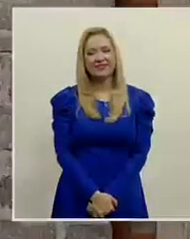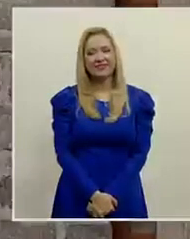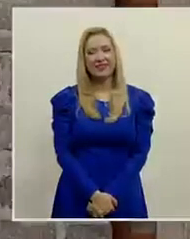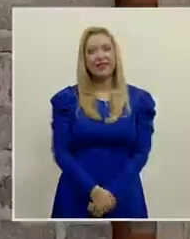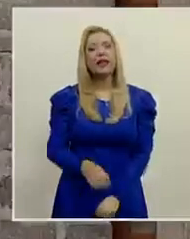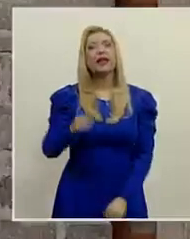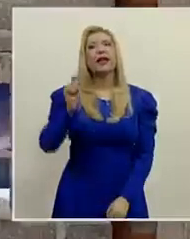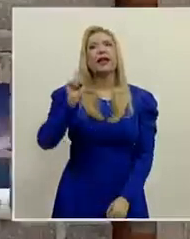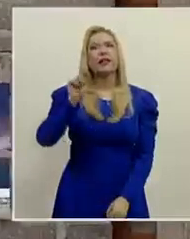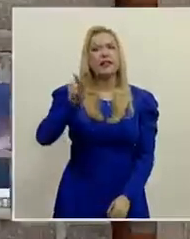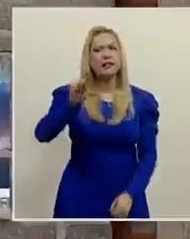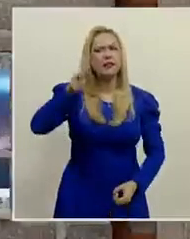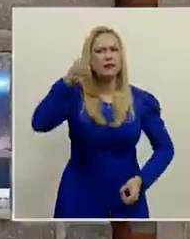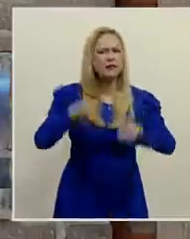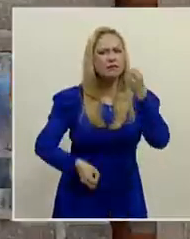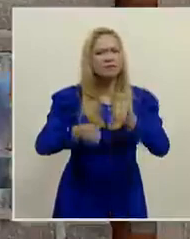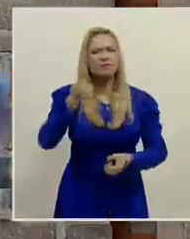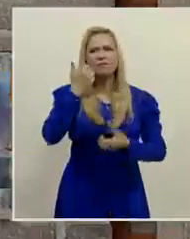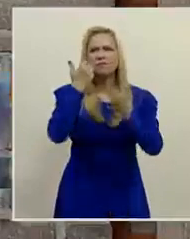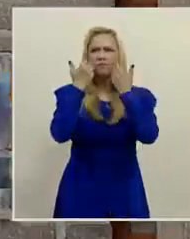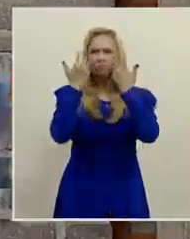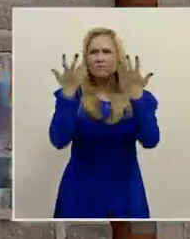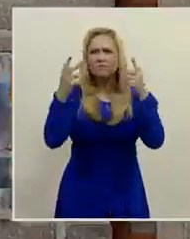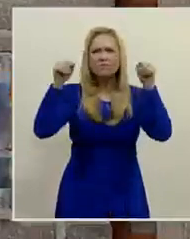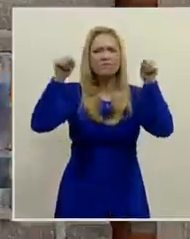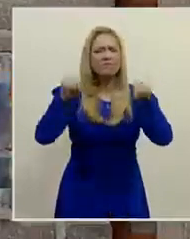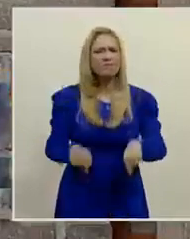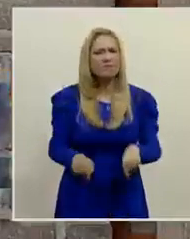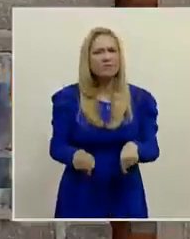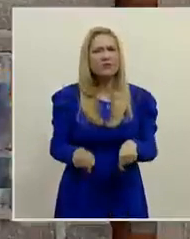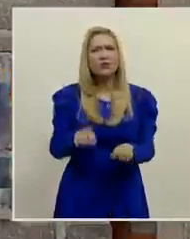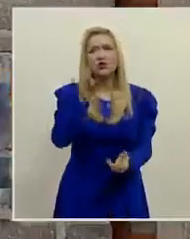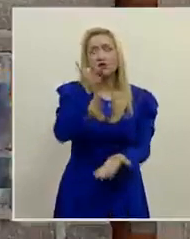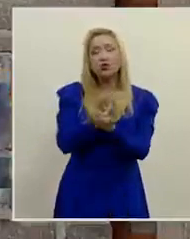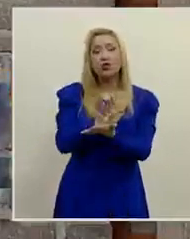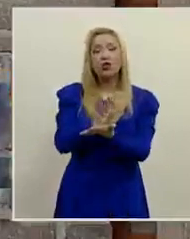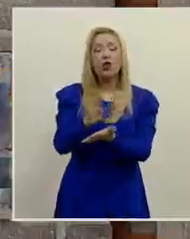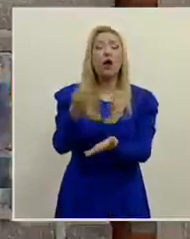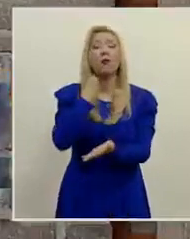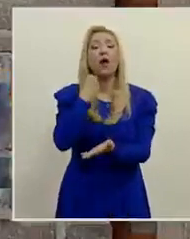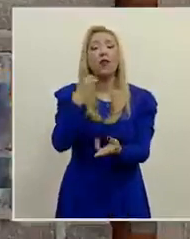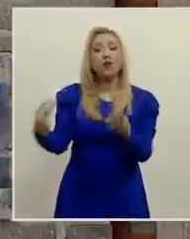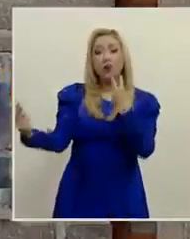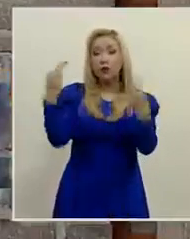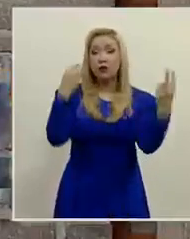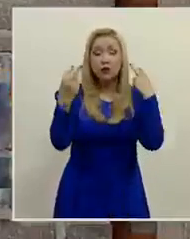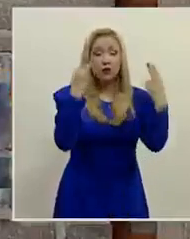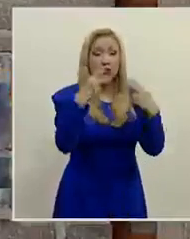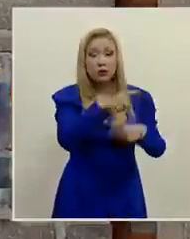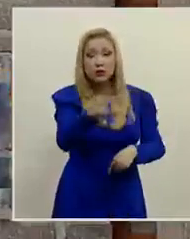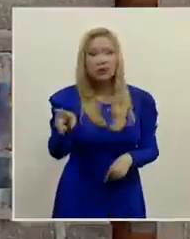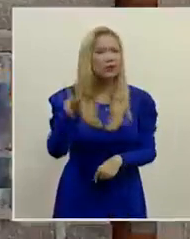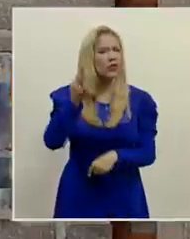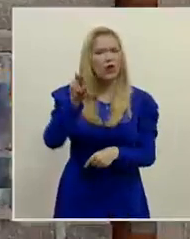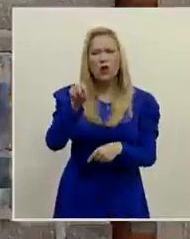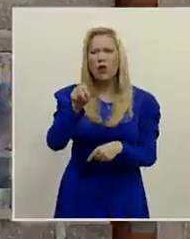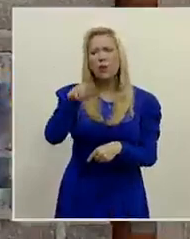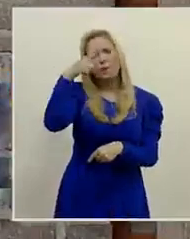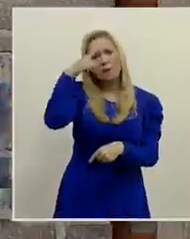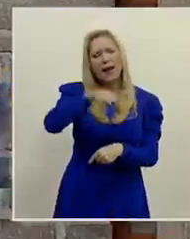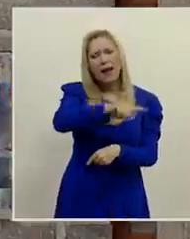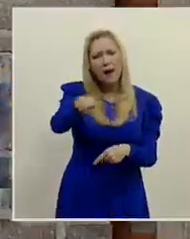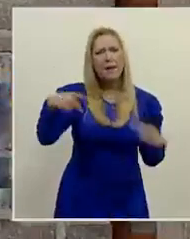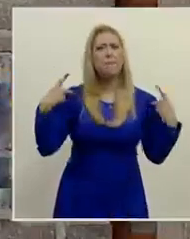Justicia TV espera poder ser un canal no solo para abogados, sino un canal que esté abierto a